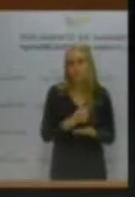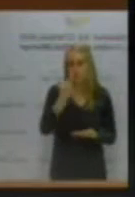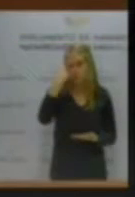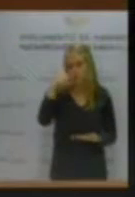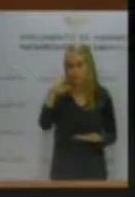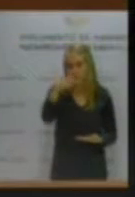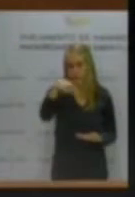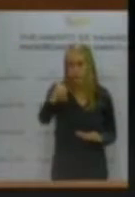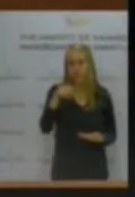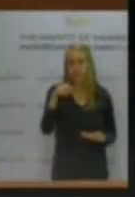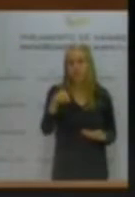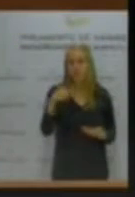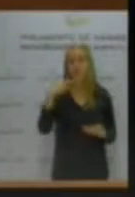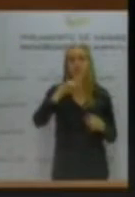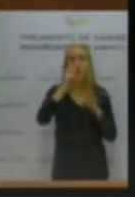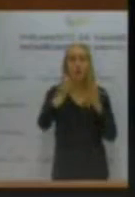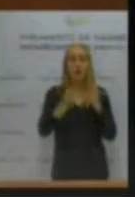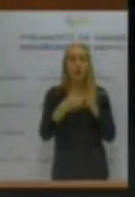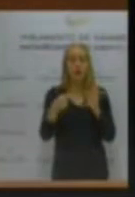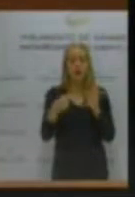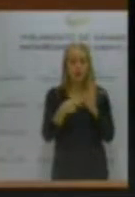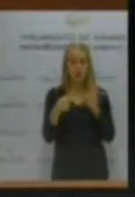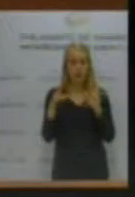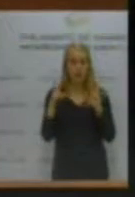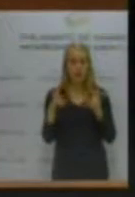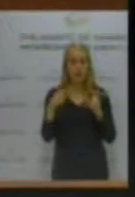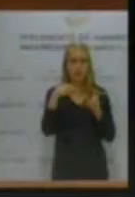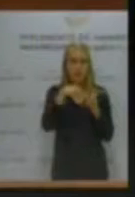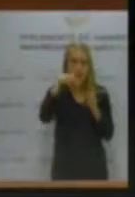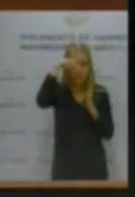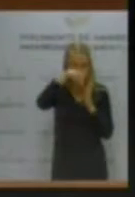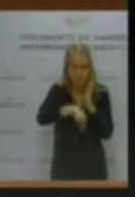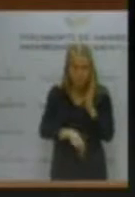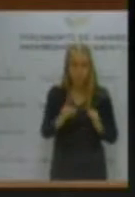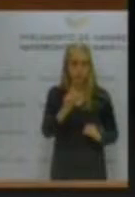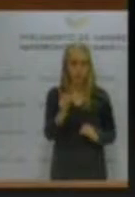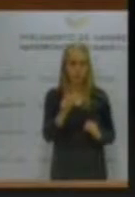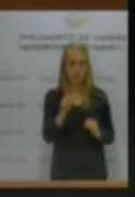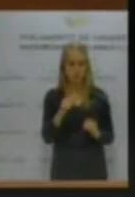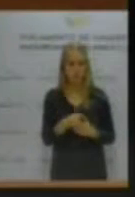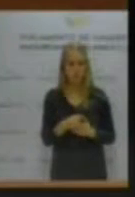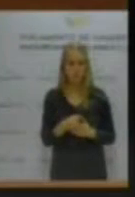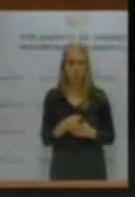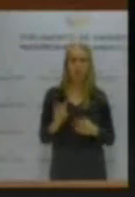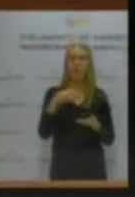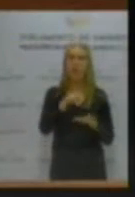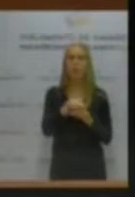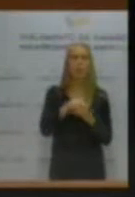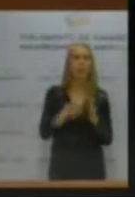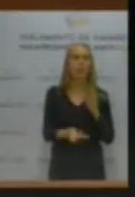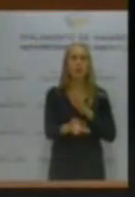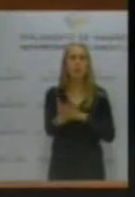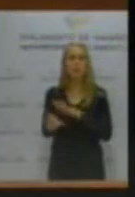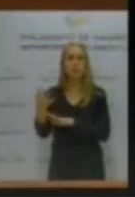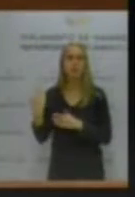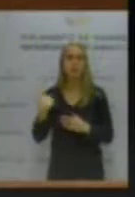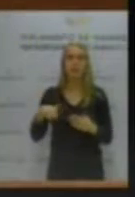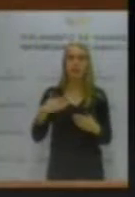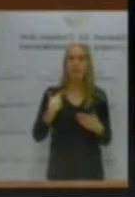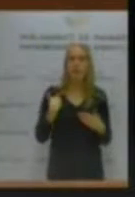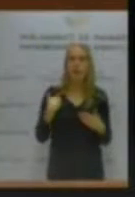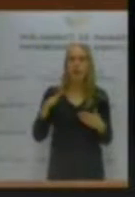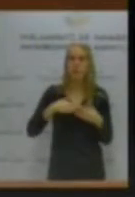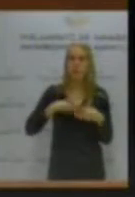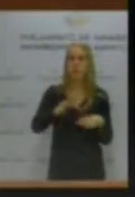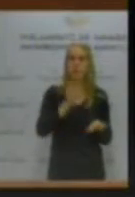que esta ley no ha entrado en el fondo de la cuestión. E incluso abre cuestiones que ya estaban cerradas,